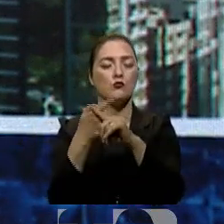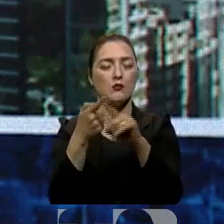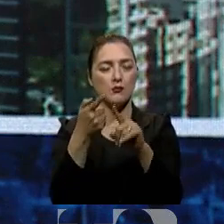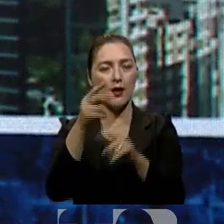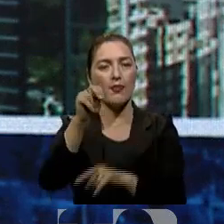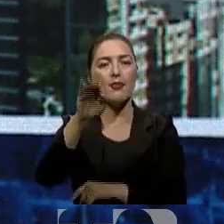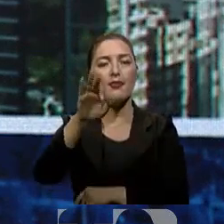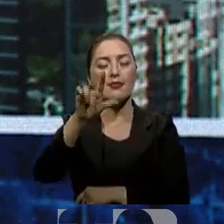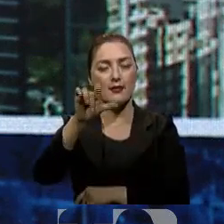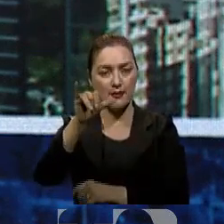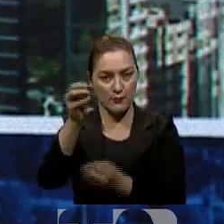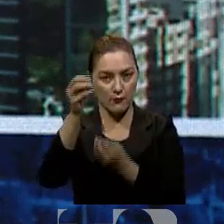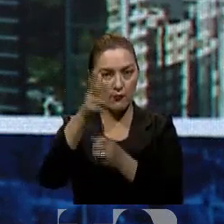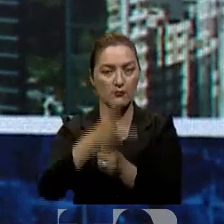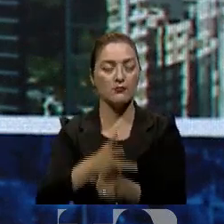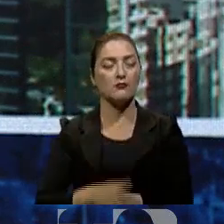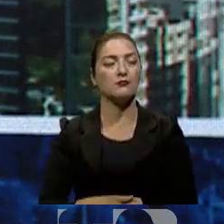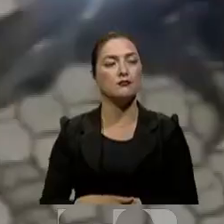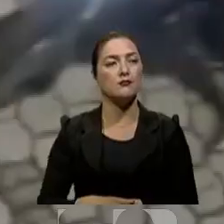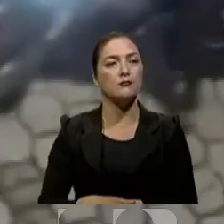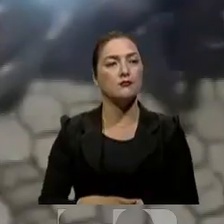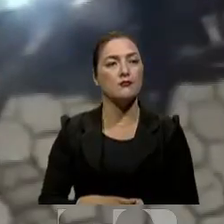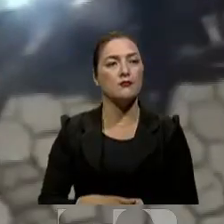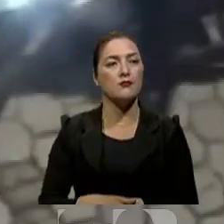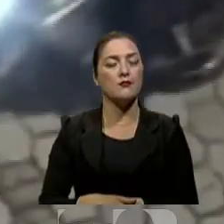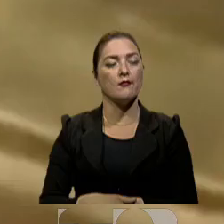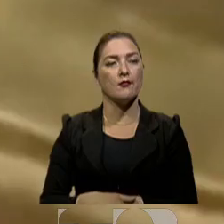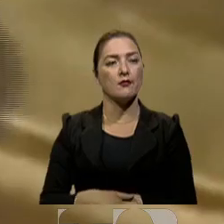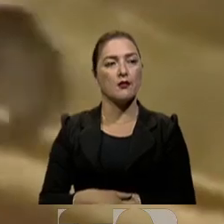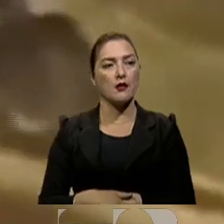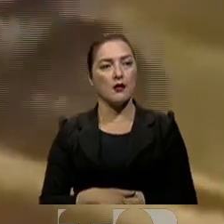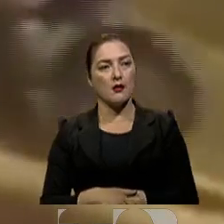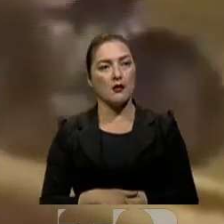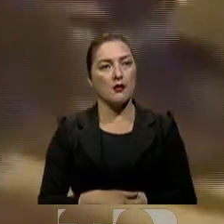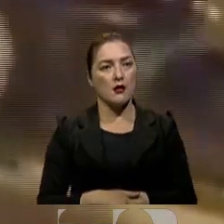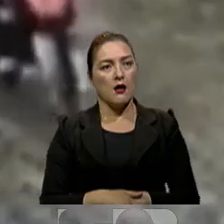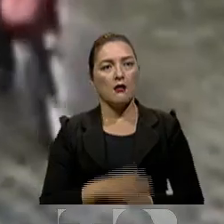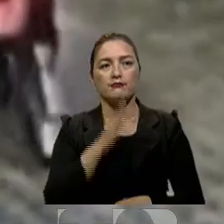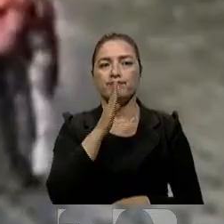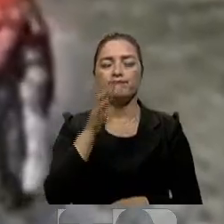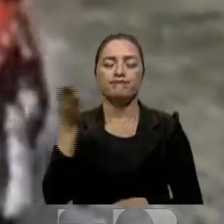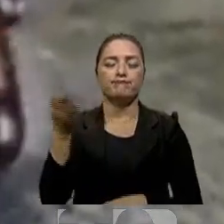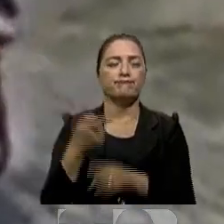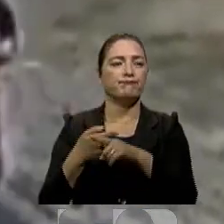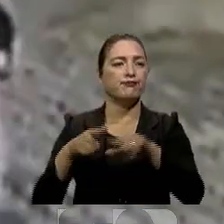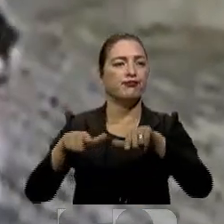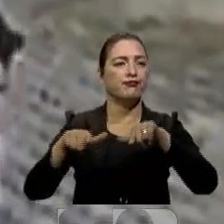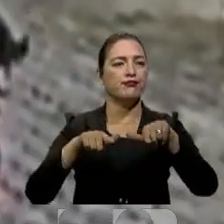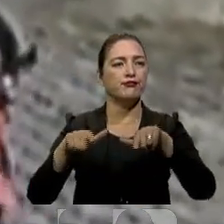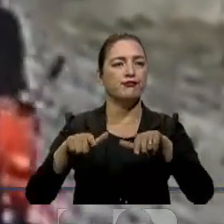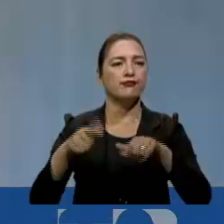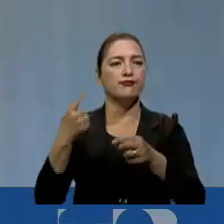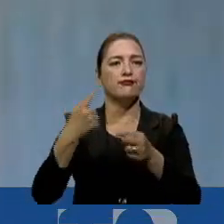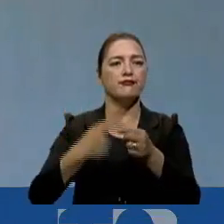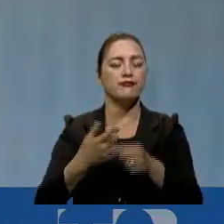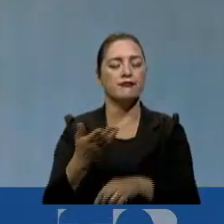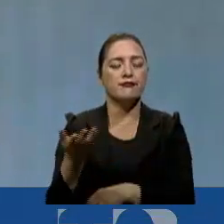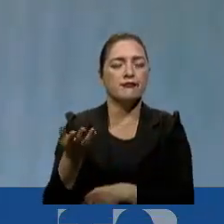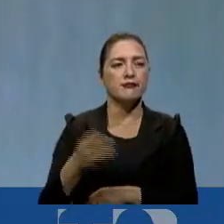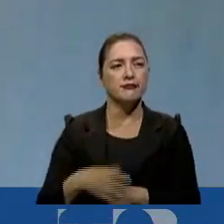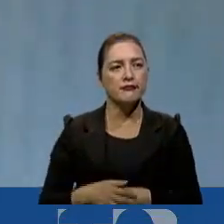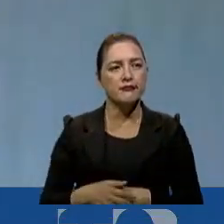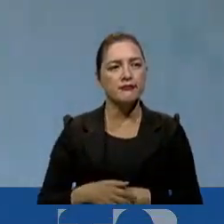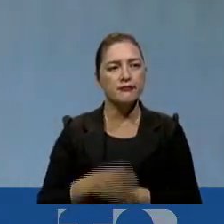nos tiene más detalles en el siguiente reportaje. Estas escenas son recurrentes en distintos puntos de la capital. En